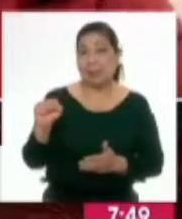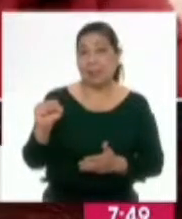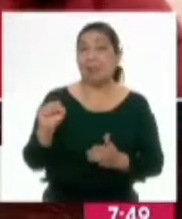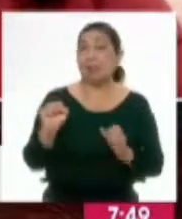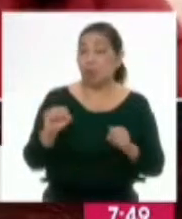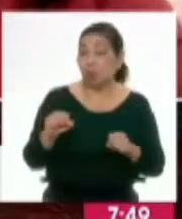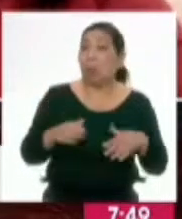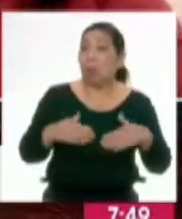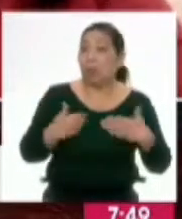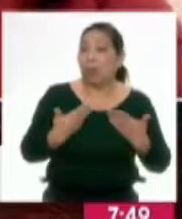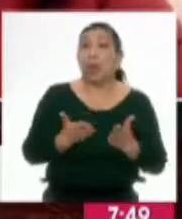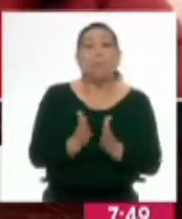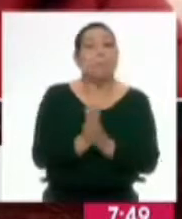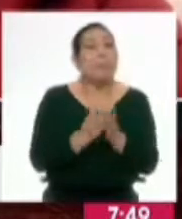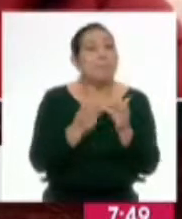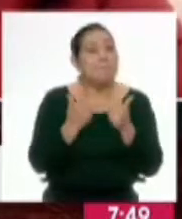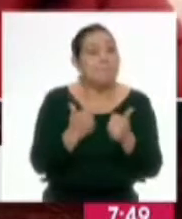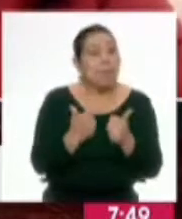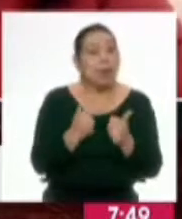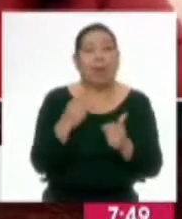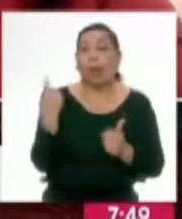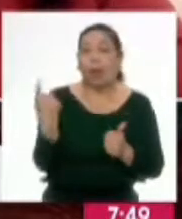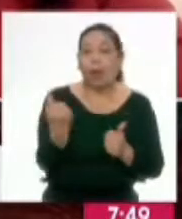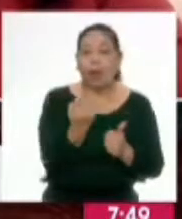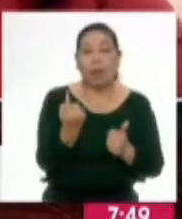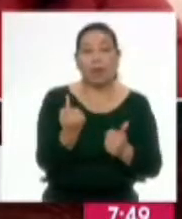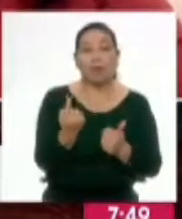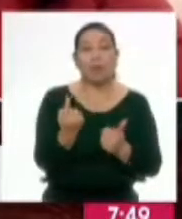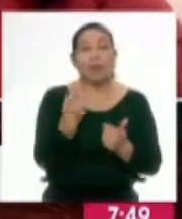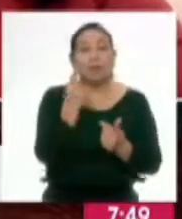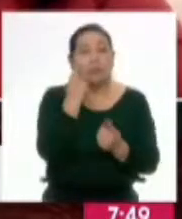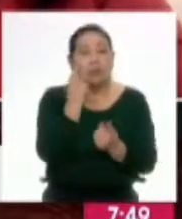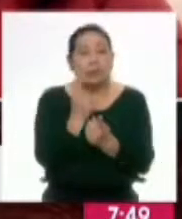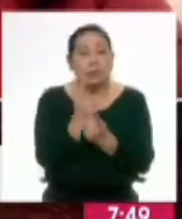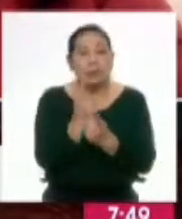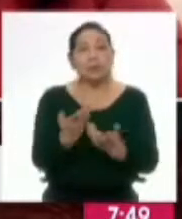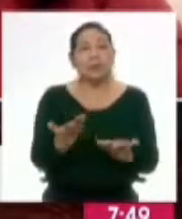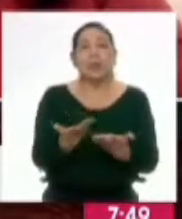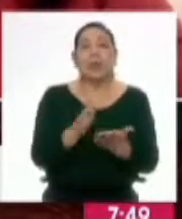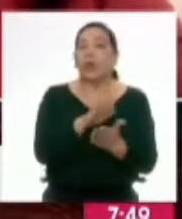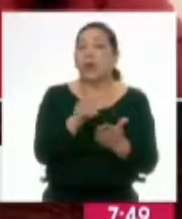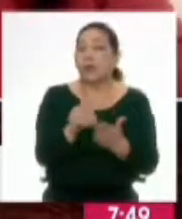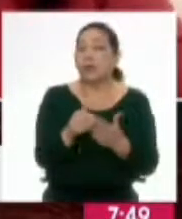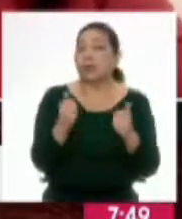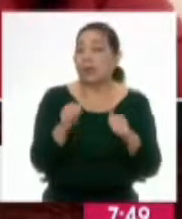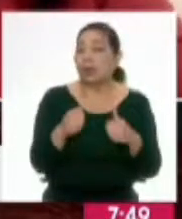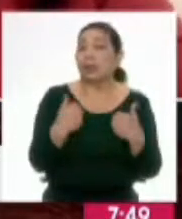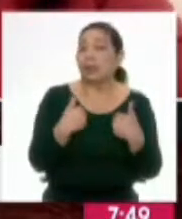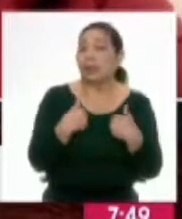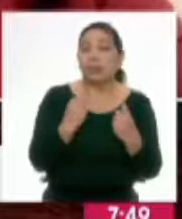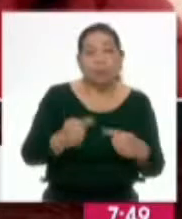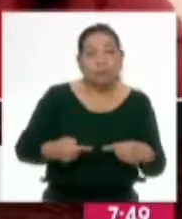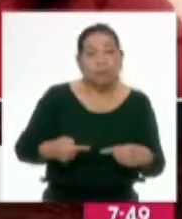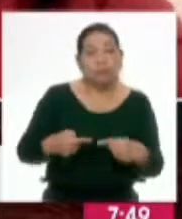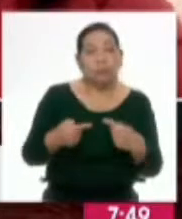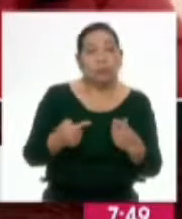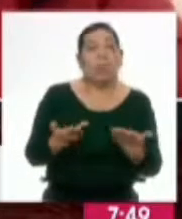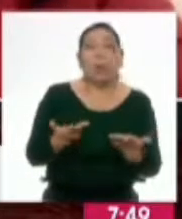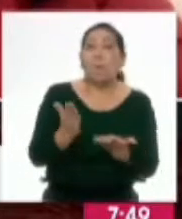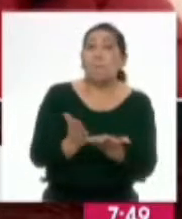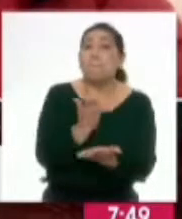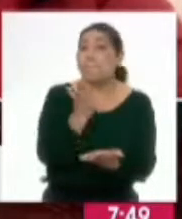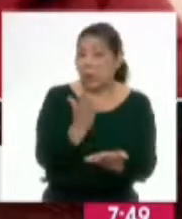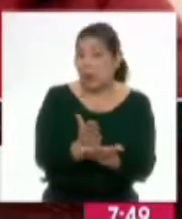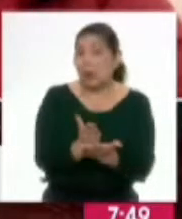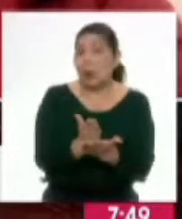capacidad de tener bienestar en general y reconocer la capacidad que todos tenemos para afrontar también las